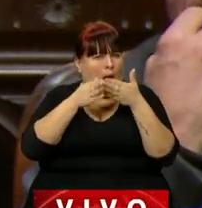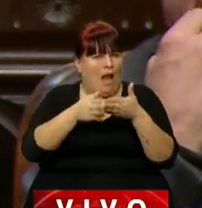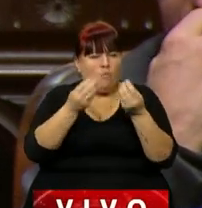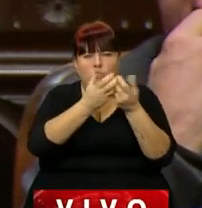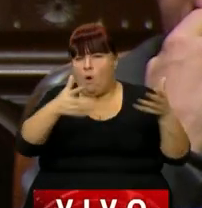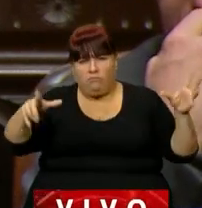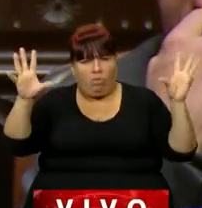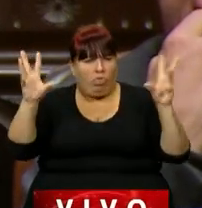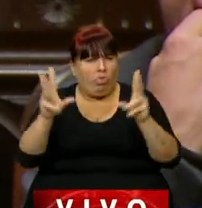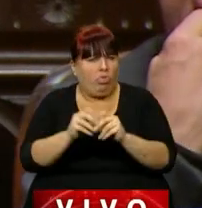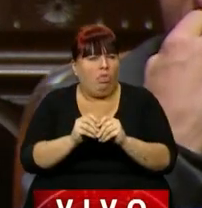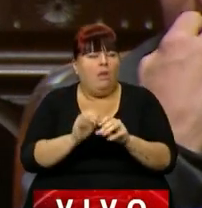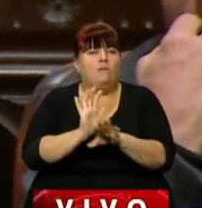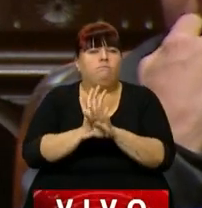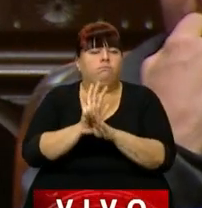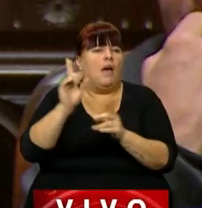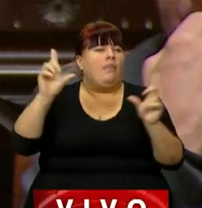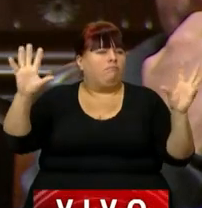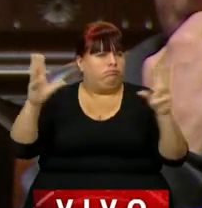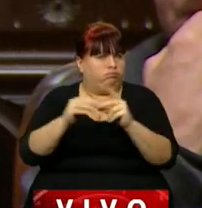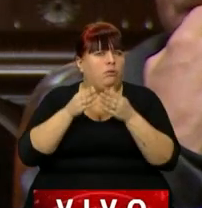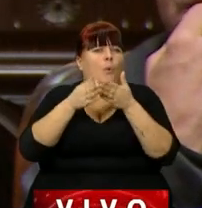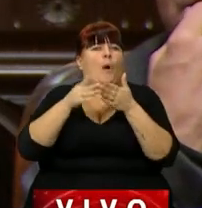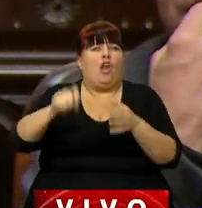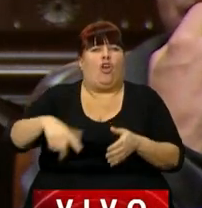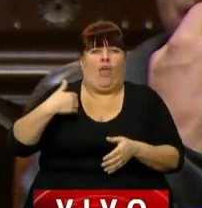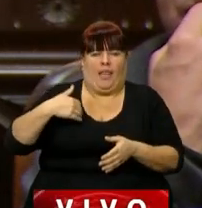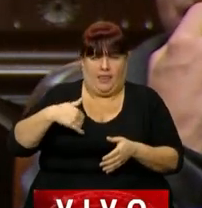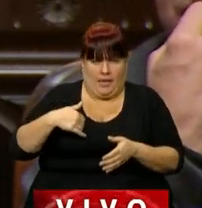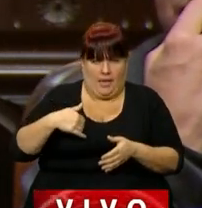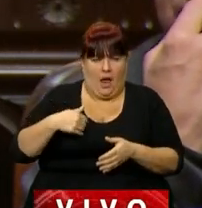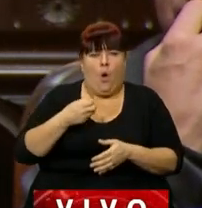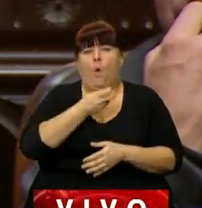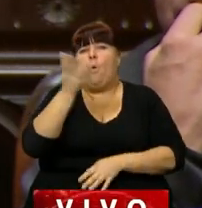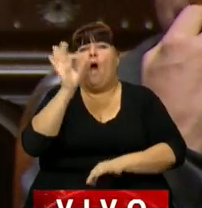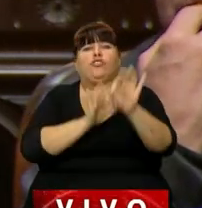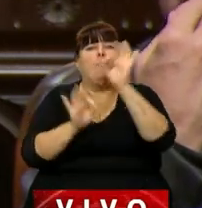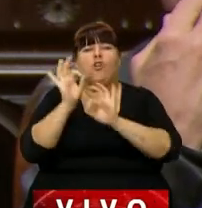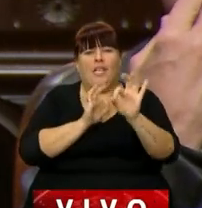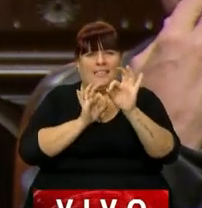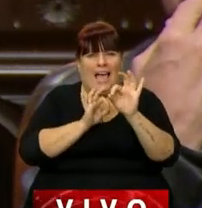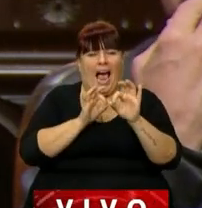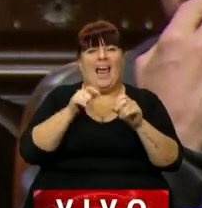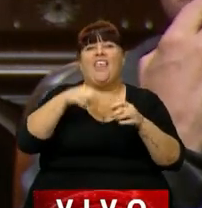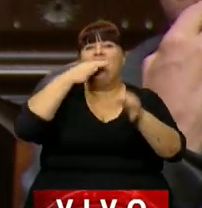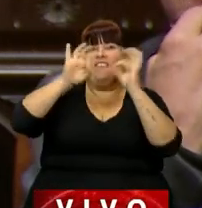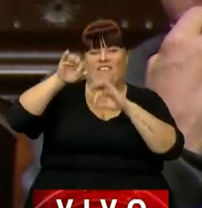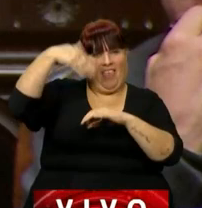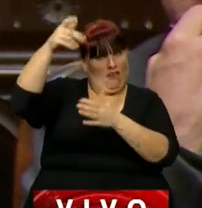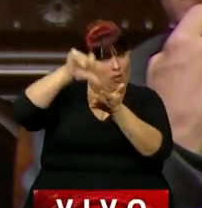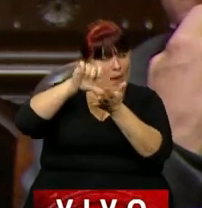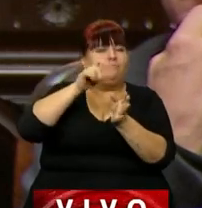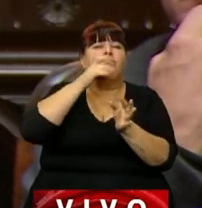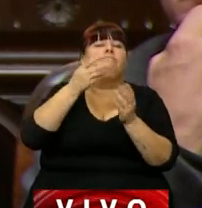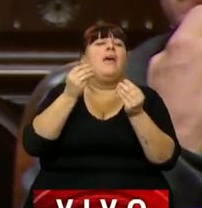Fueron en muy poco tiempo eliminada la flota argentina. El porcentaje de la salida de nuestras exportaciones, estoy